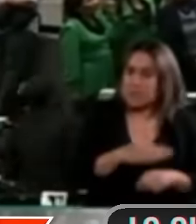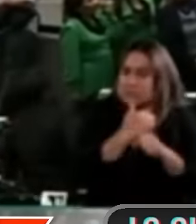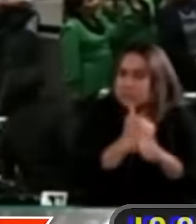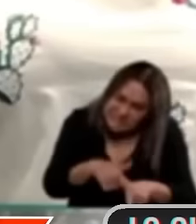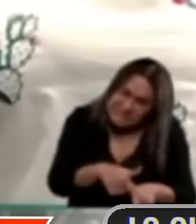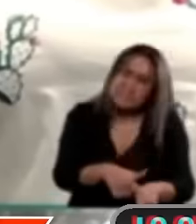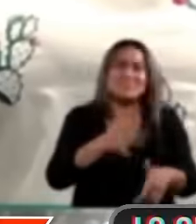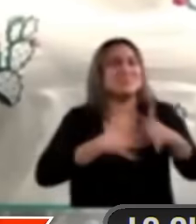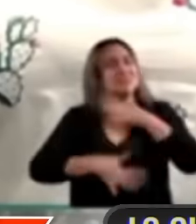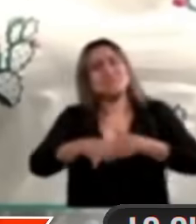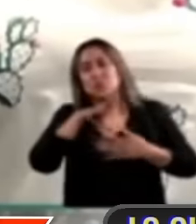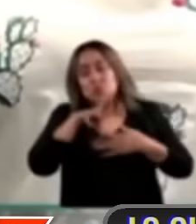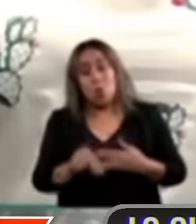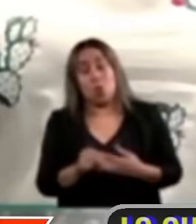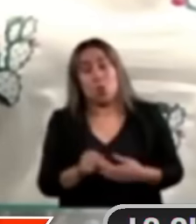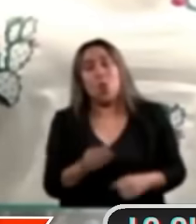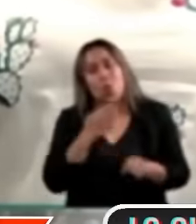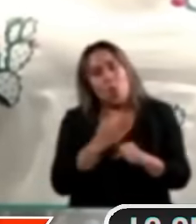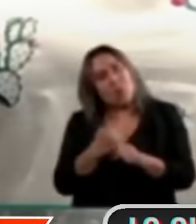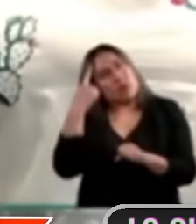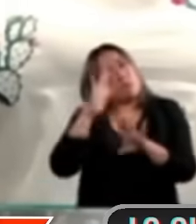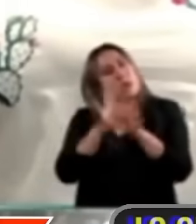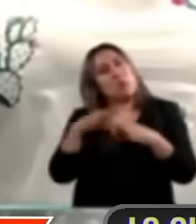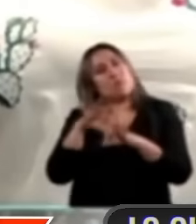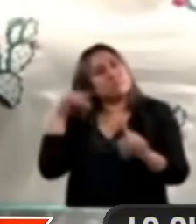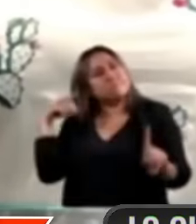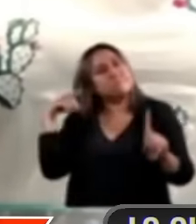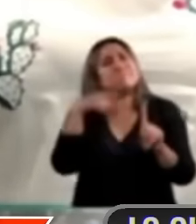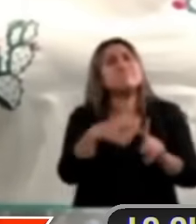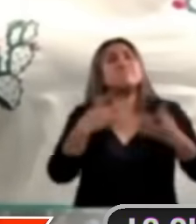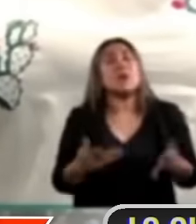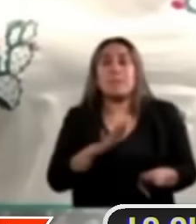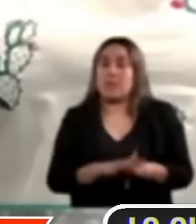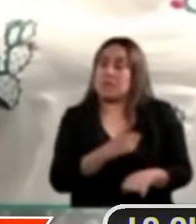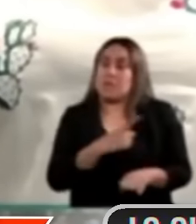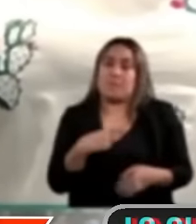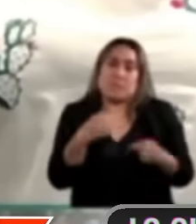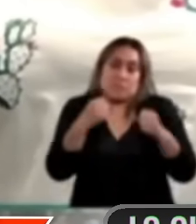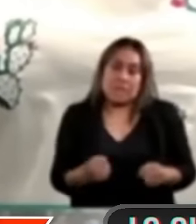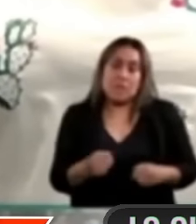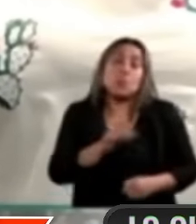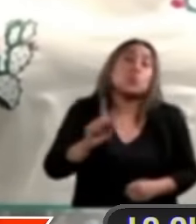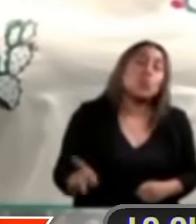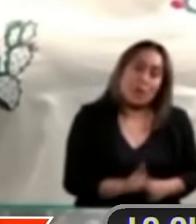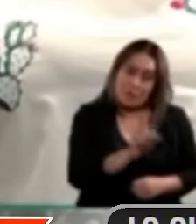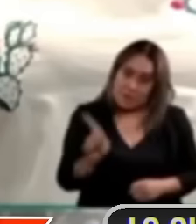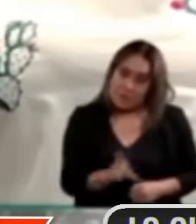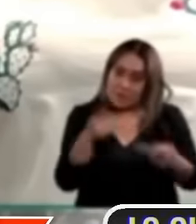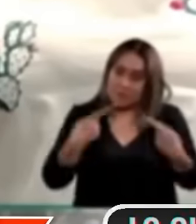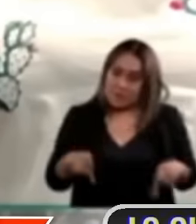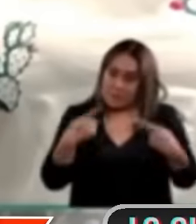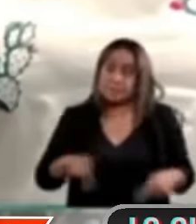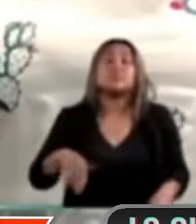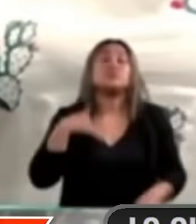población. Bueno, le dio una paliza esta diputada a Leida Albaez Ruiz a